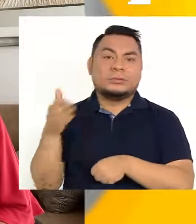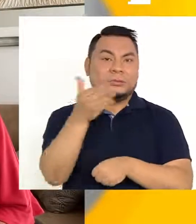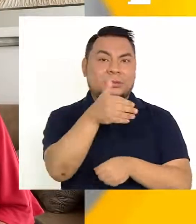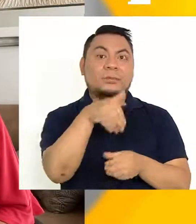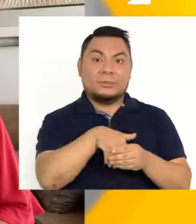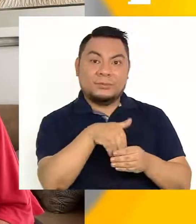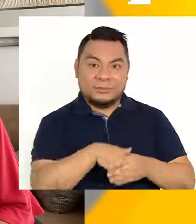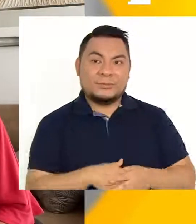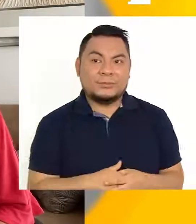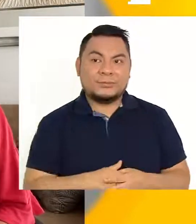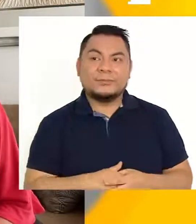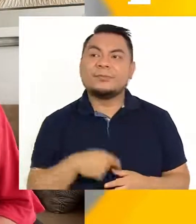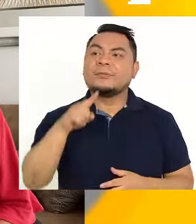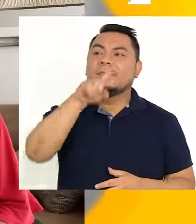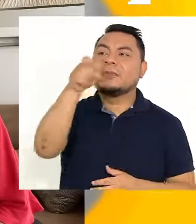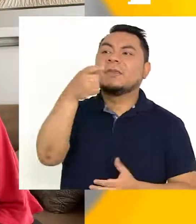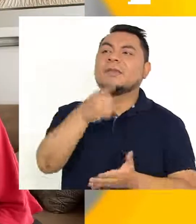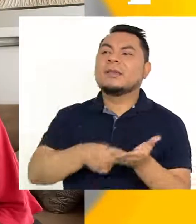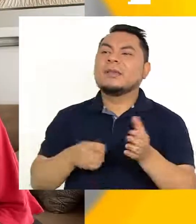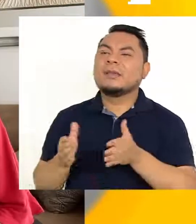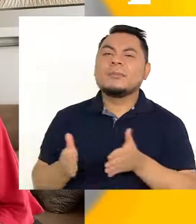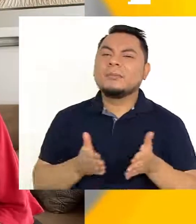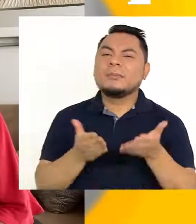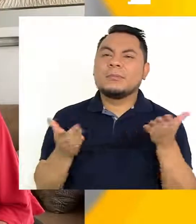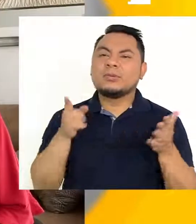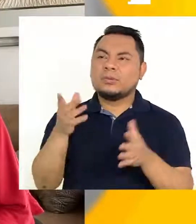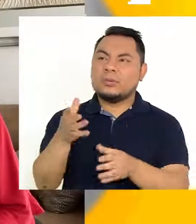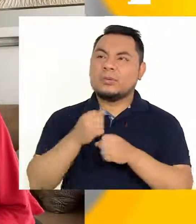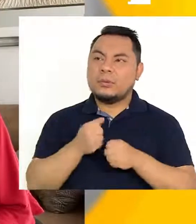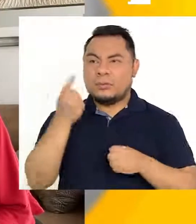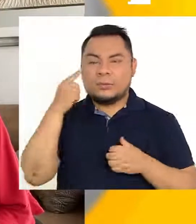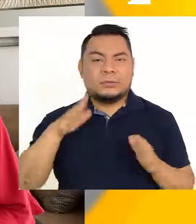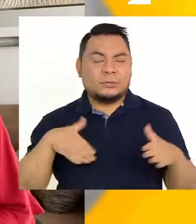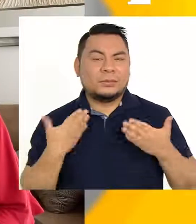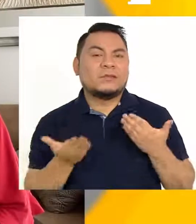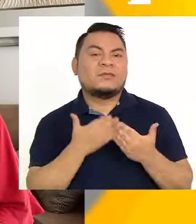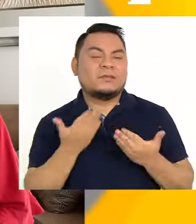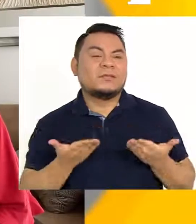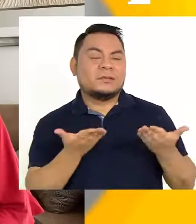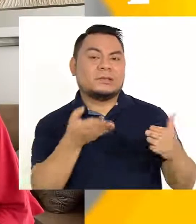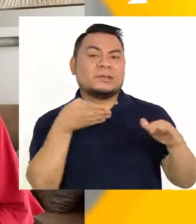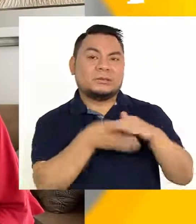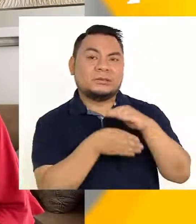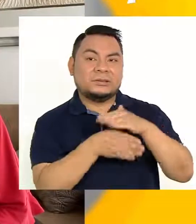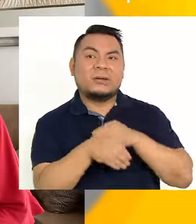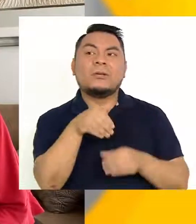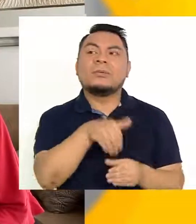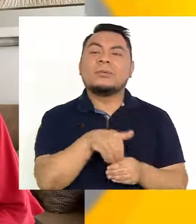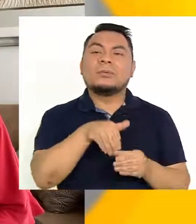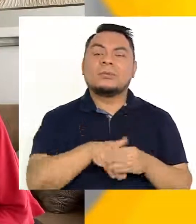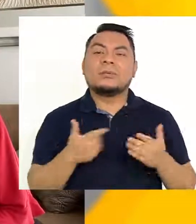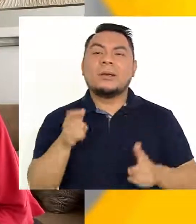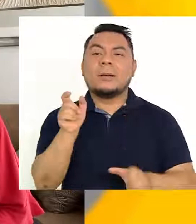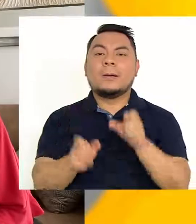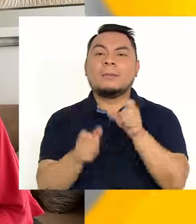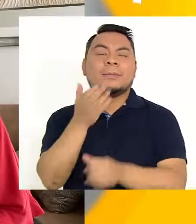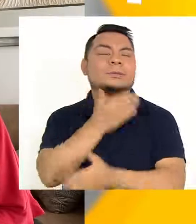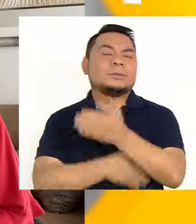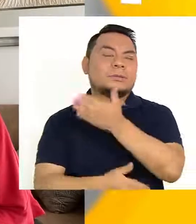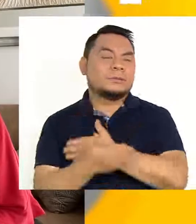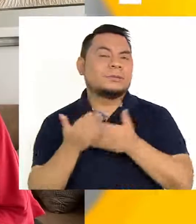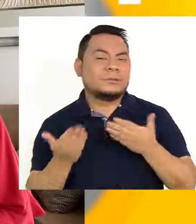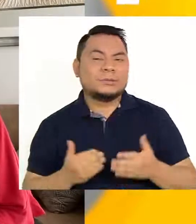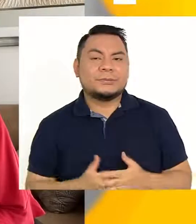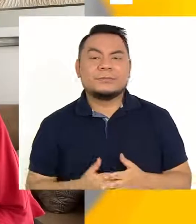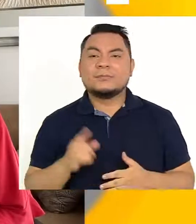para que emitan su voto. ¿Qué estrategias tomaron para poder facilitar el acceso al voto a personas